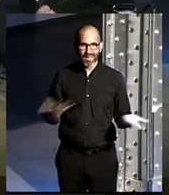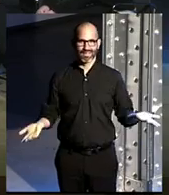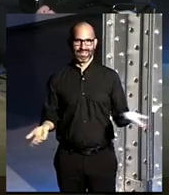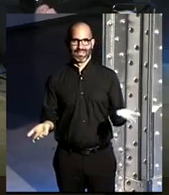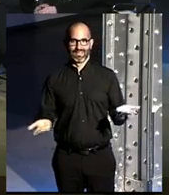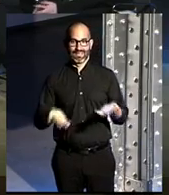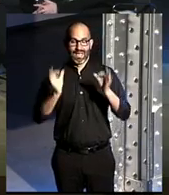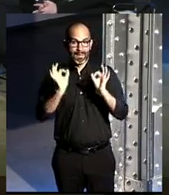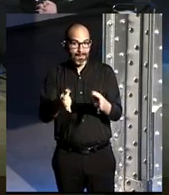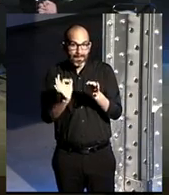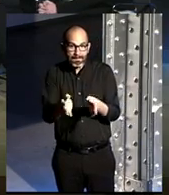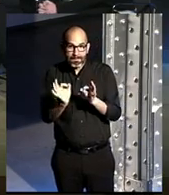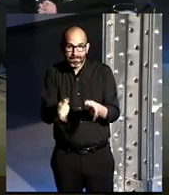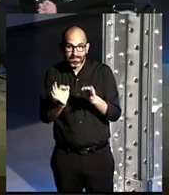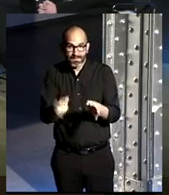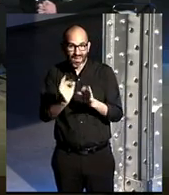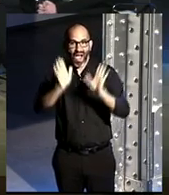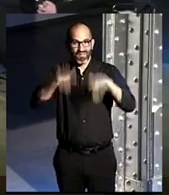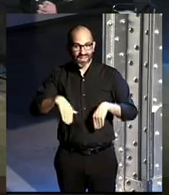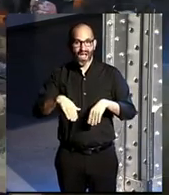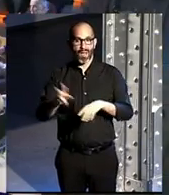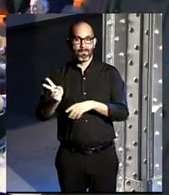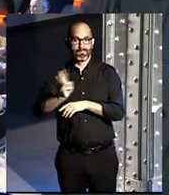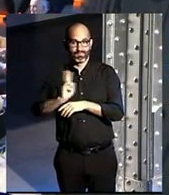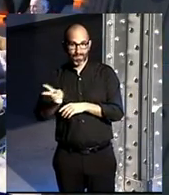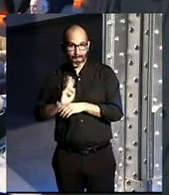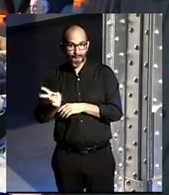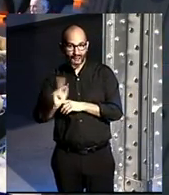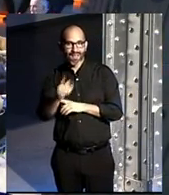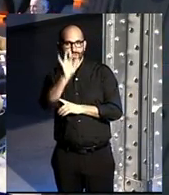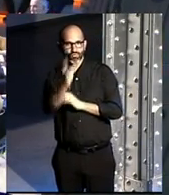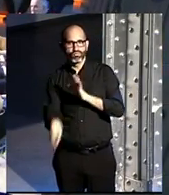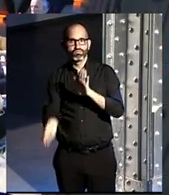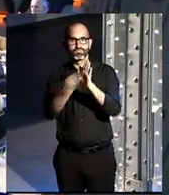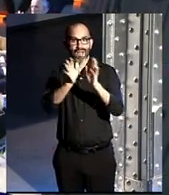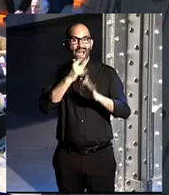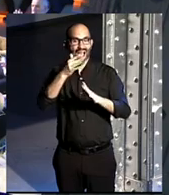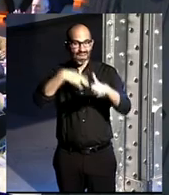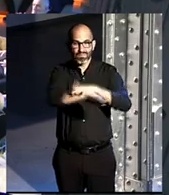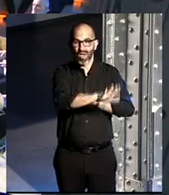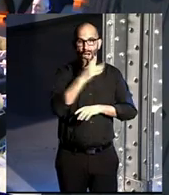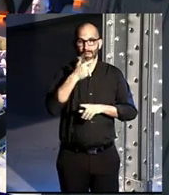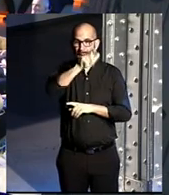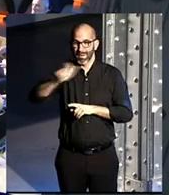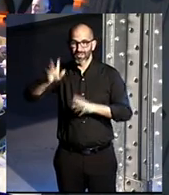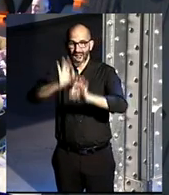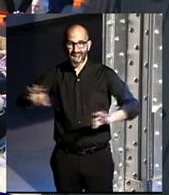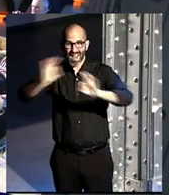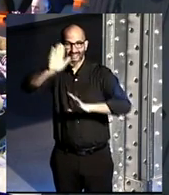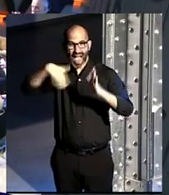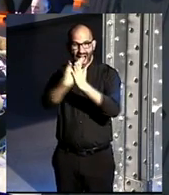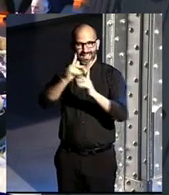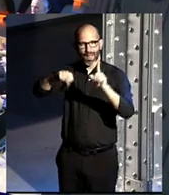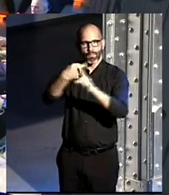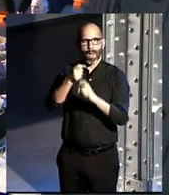Verne la puso, no sé, de un lado, y nunca, nadie la vio hasta 1910,